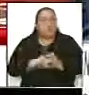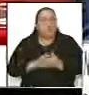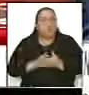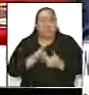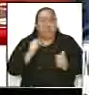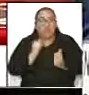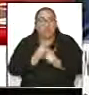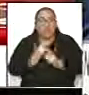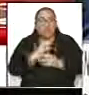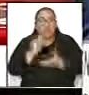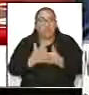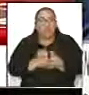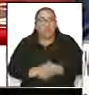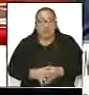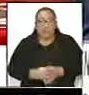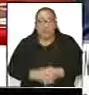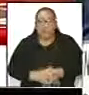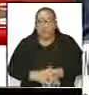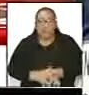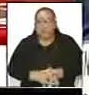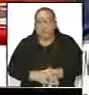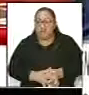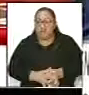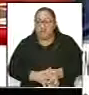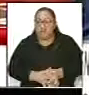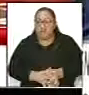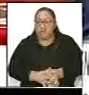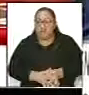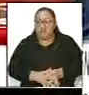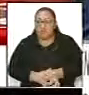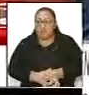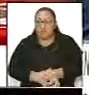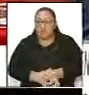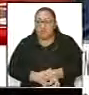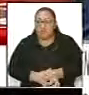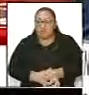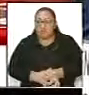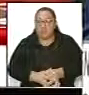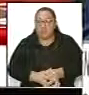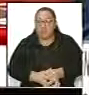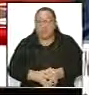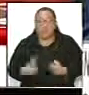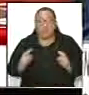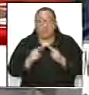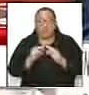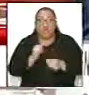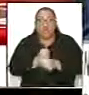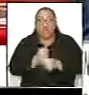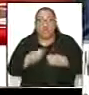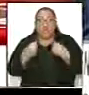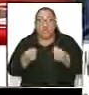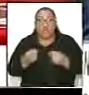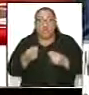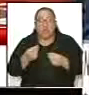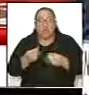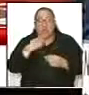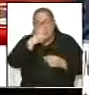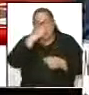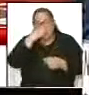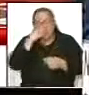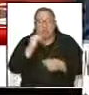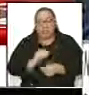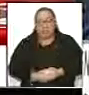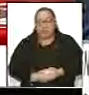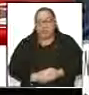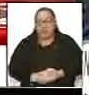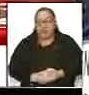a los grandes operadores. Se desconoce las acciones adoptadas por el sector a cargo del entonces ministro Martín Vizcarra,